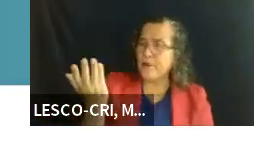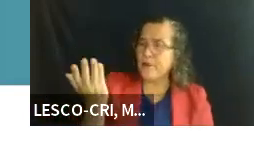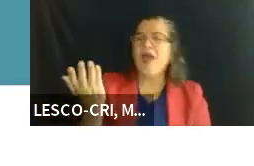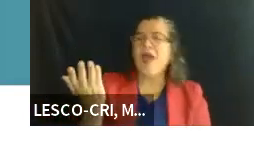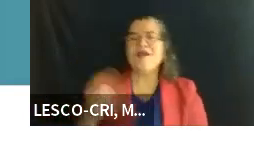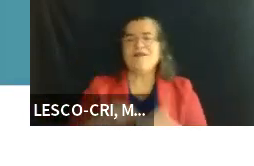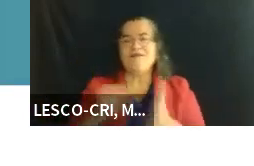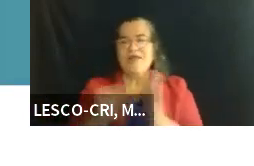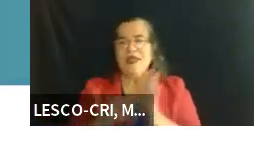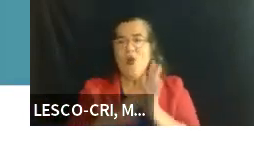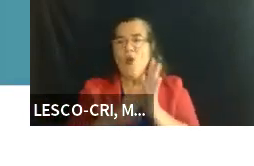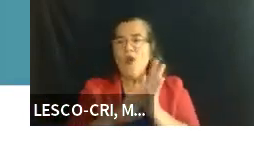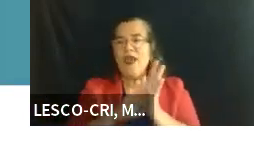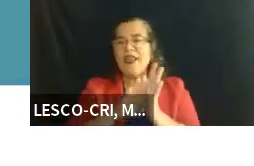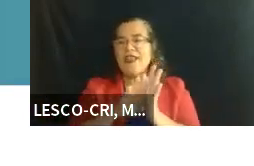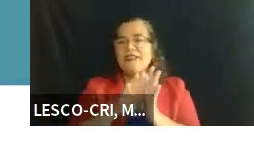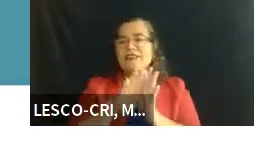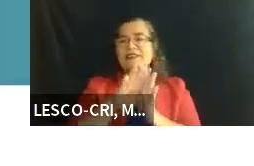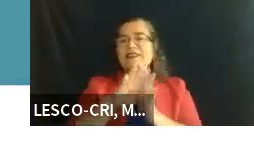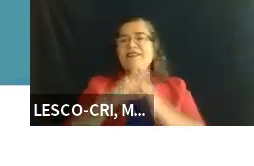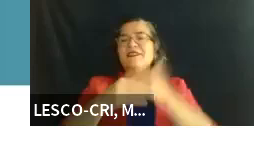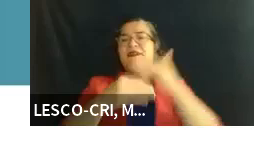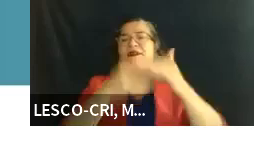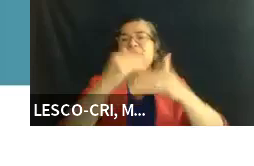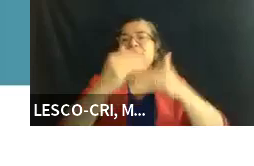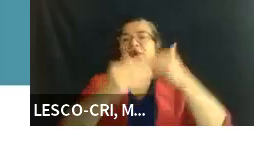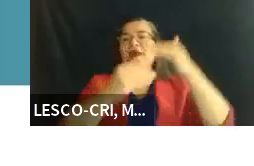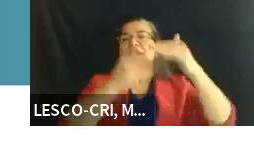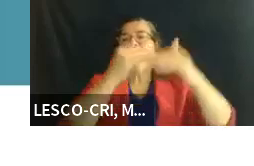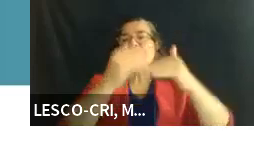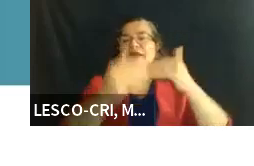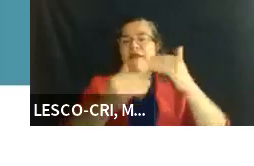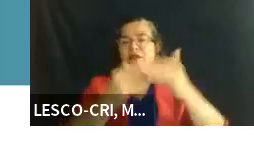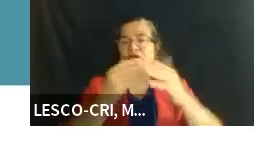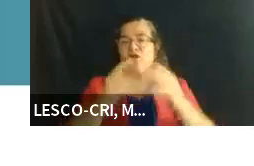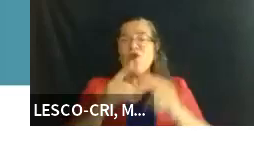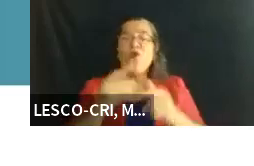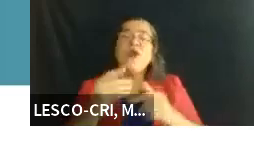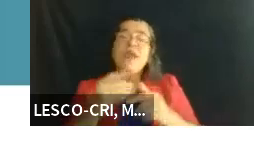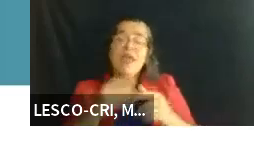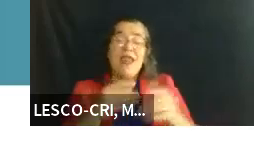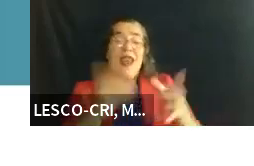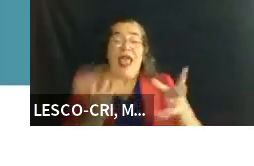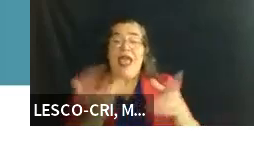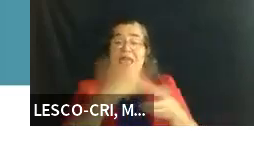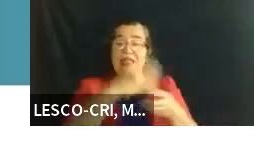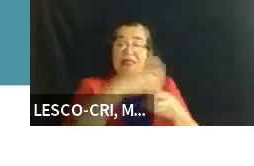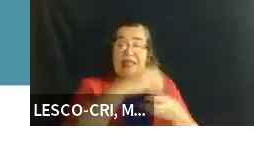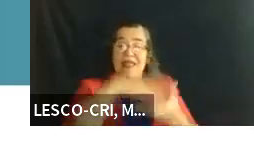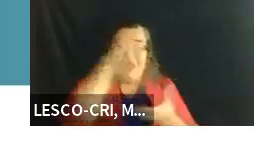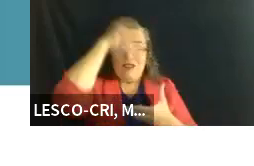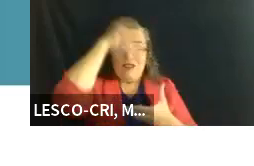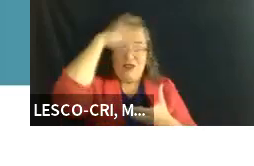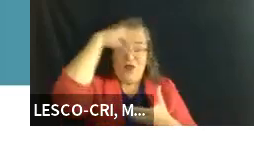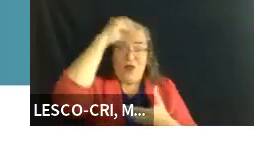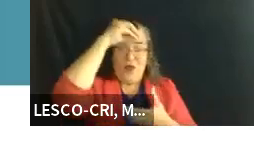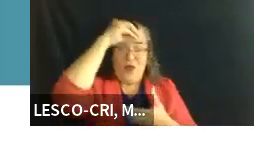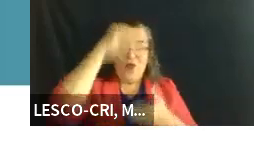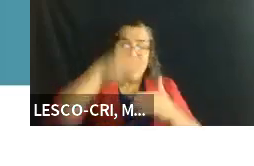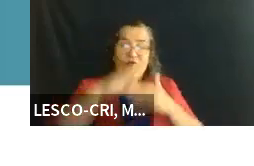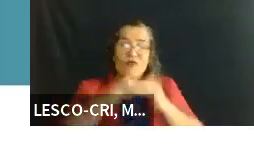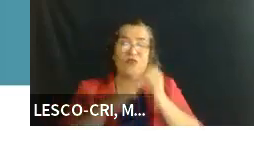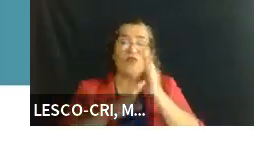crecimiento progresivo a medida que uno avanza en la integración de nuevos saberes sobre la base de los previos. Es un